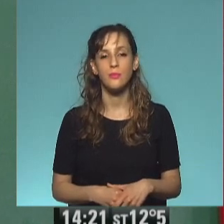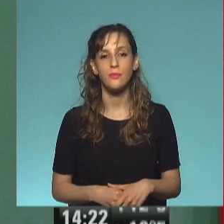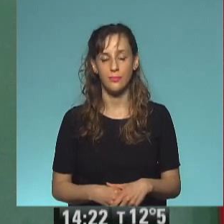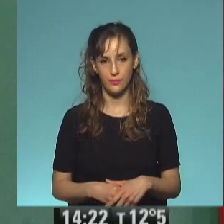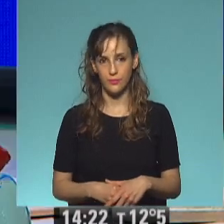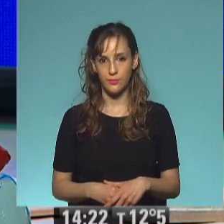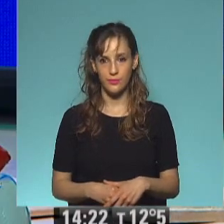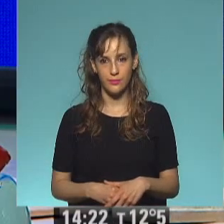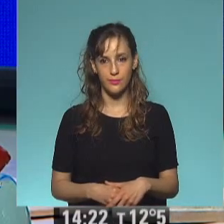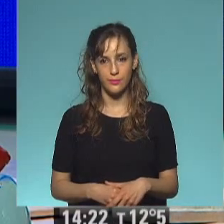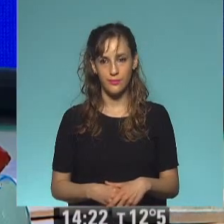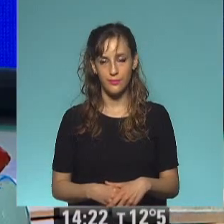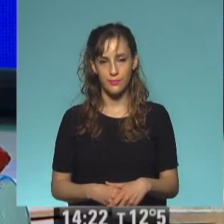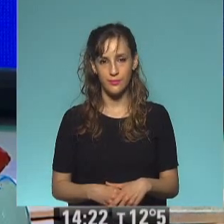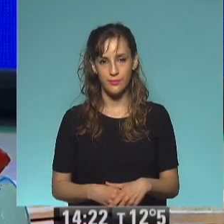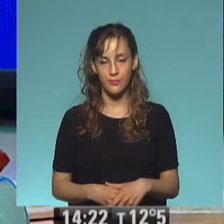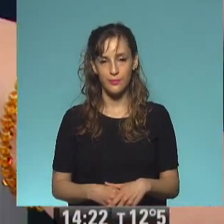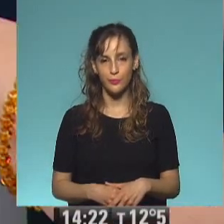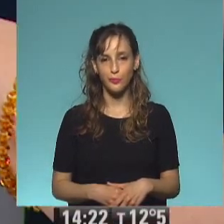Estoy haciendo todos.